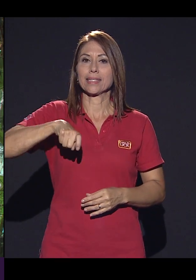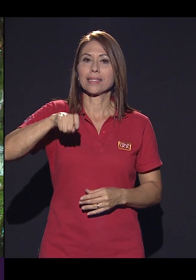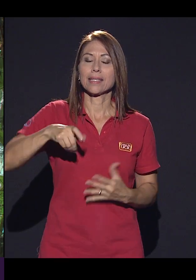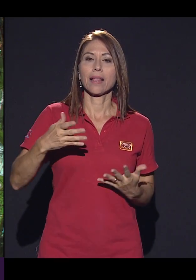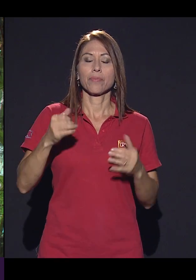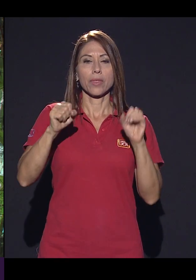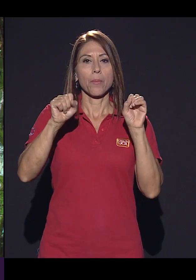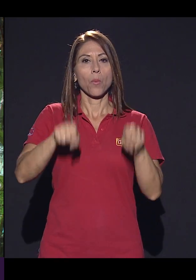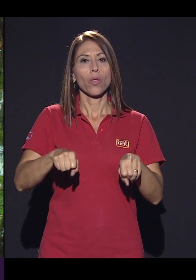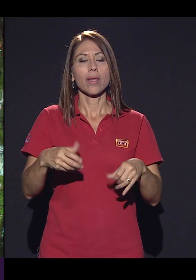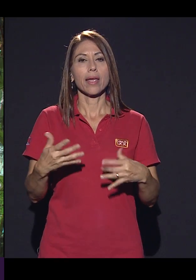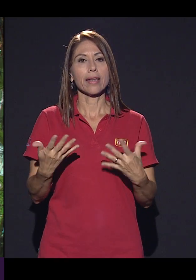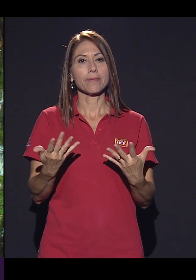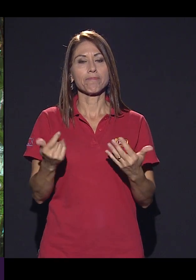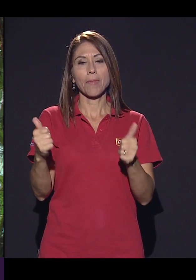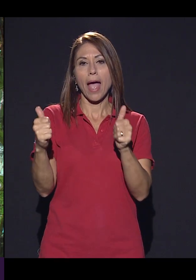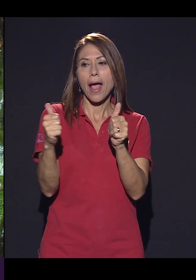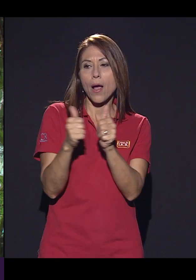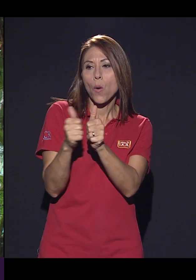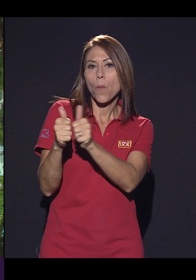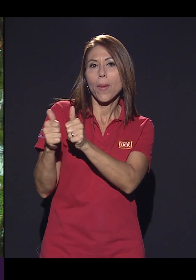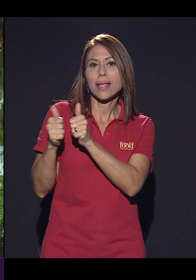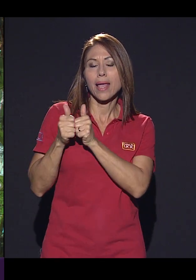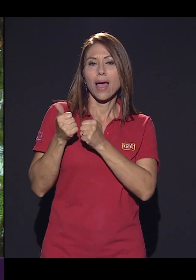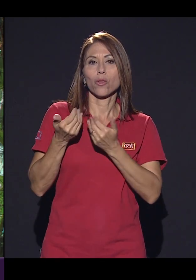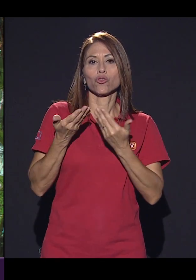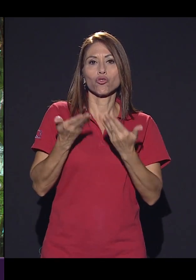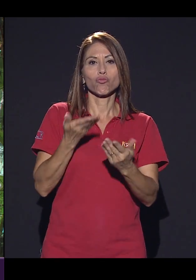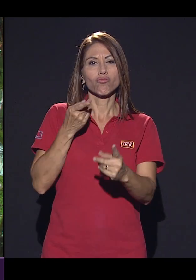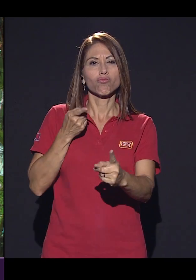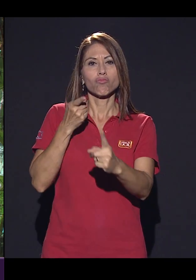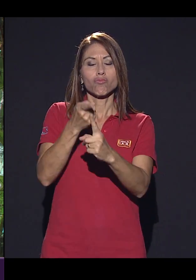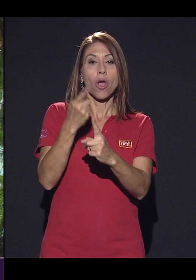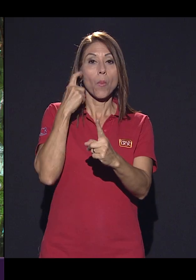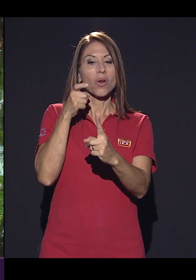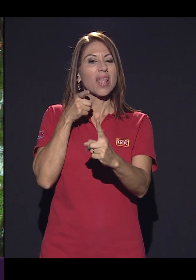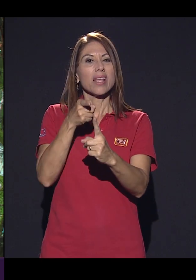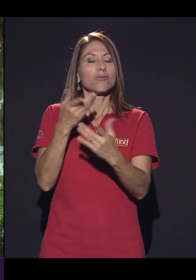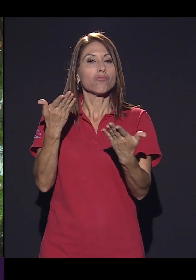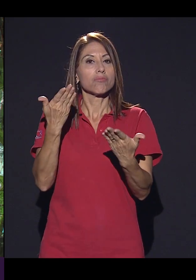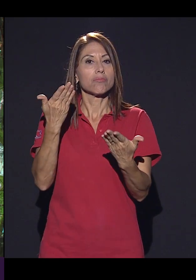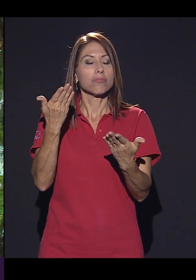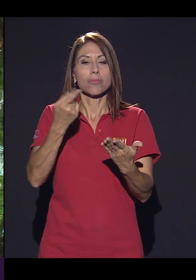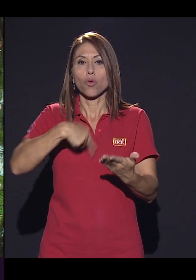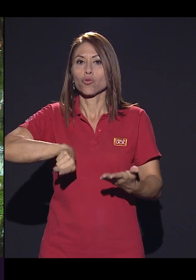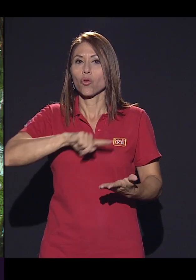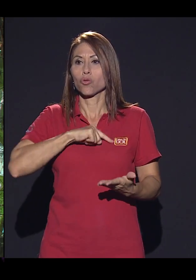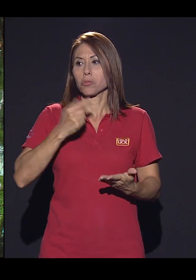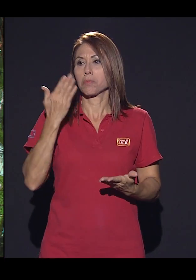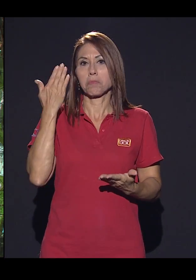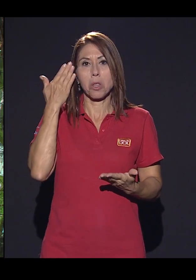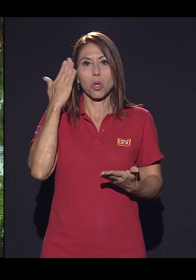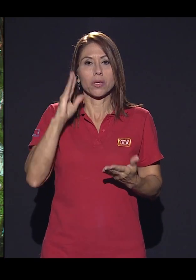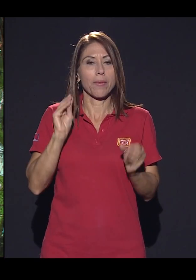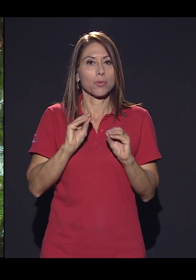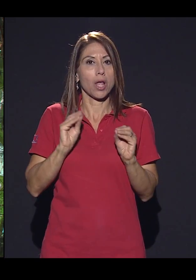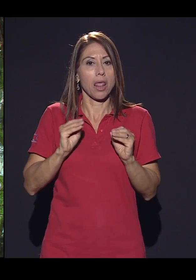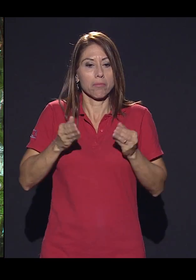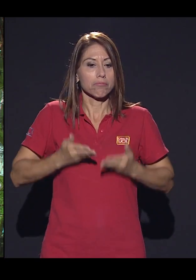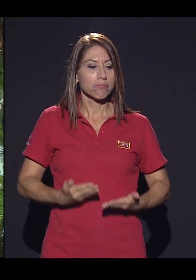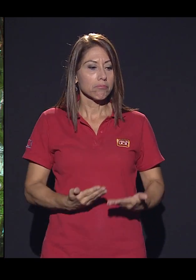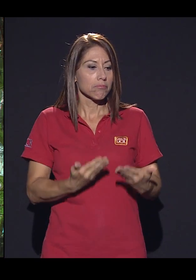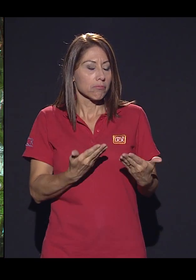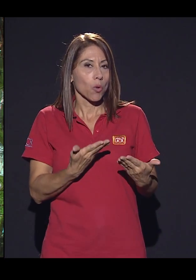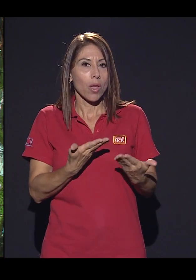papás, ¿verdad?, de poder estar acompañados en este camino, porque es un camino del cual nosotros no sabemos